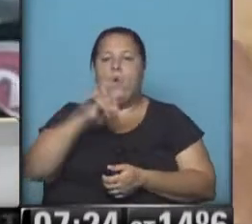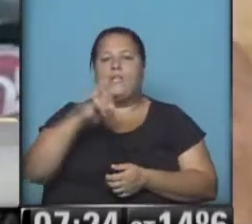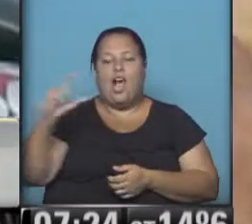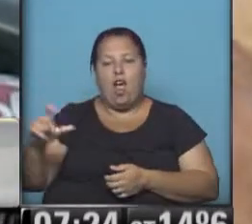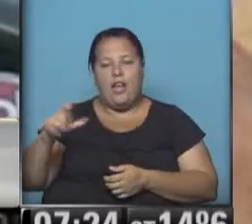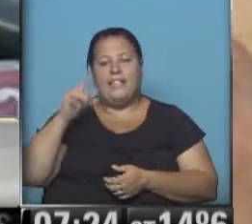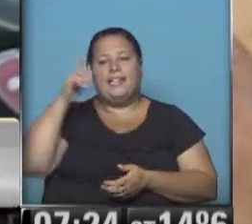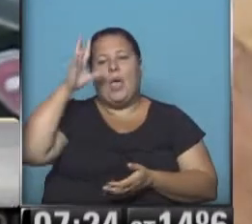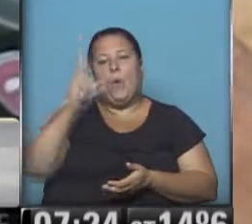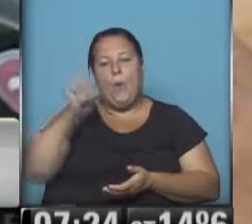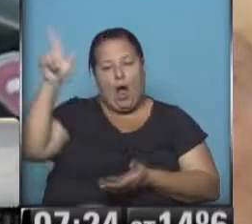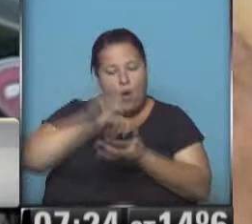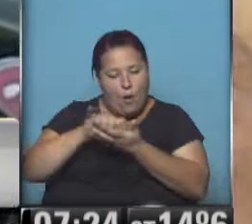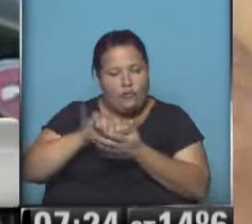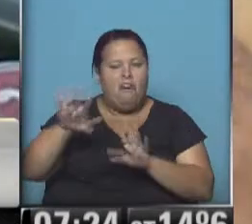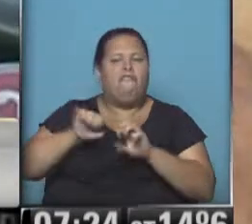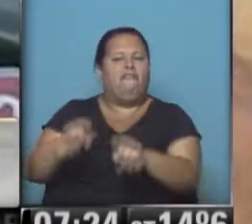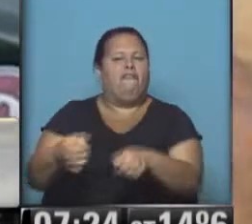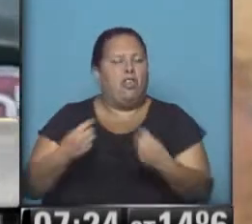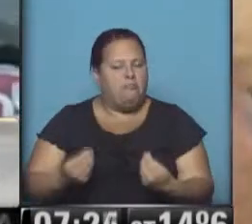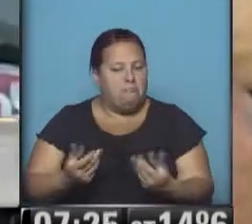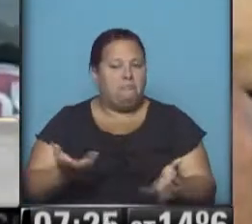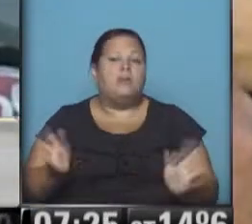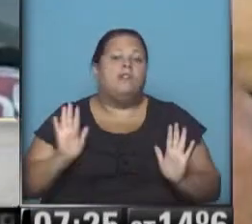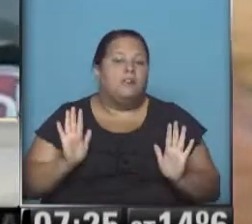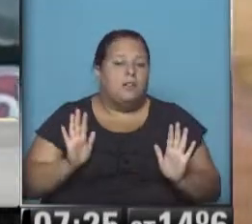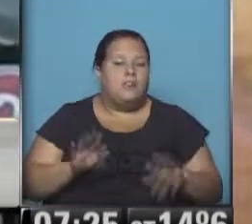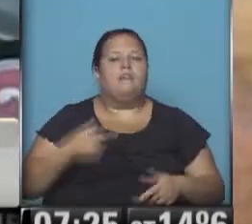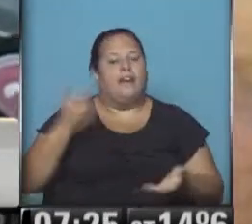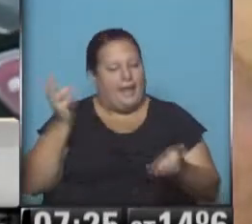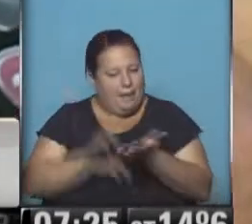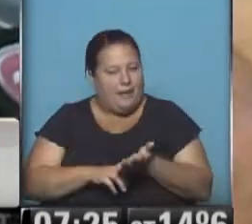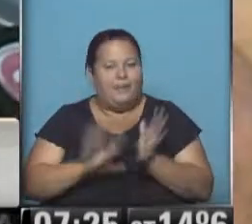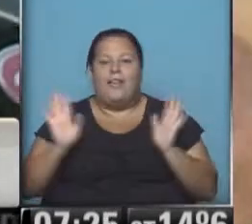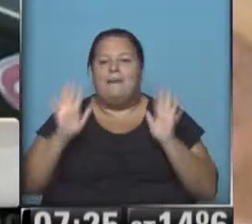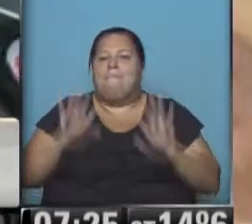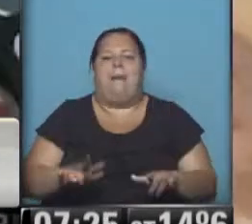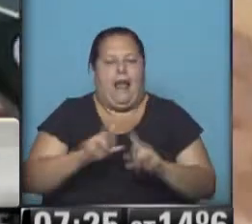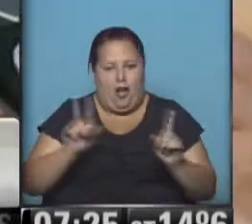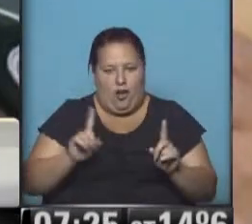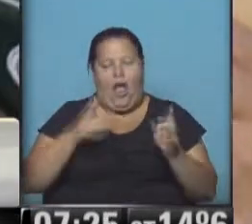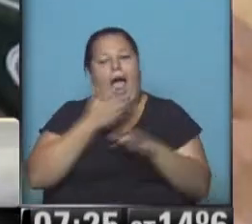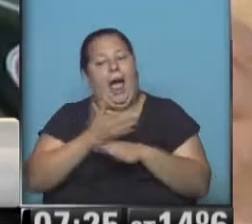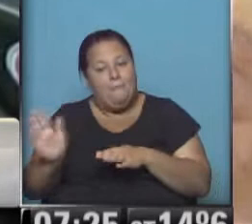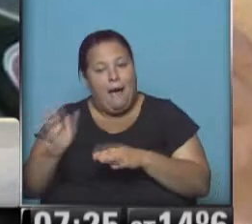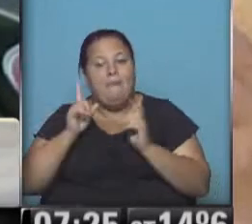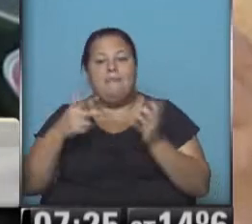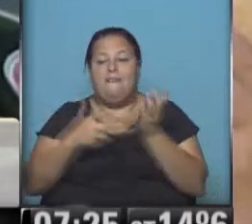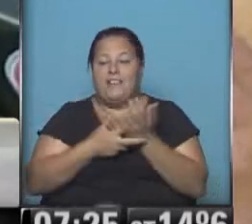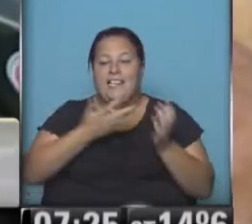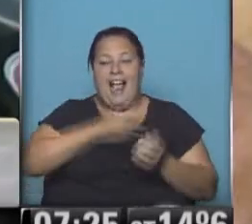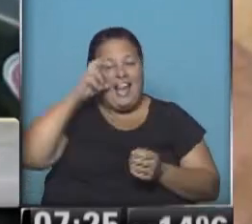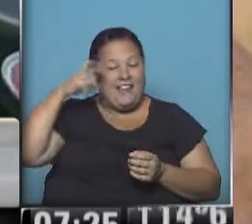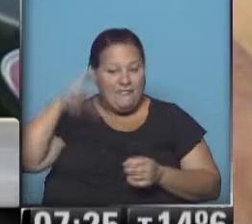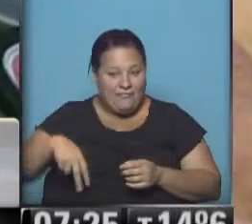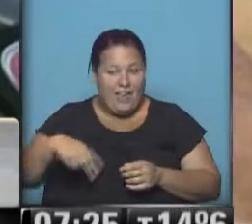Merrill Lynch. Por alguna razón lo han frenado, pero bueno, vuelvo a insistir, eso no se detuvo. Aparte de que la propia fiscal Fein es la que